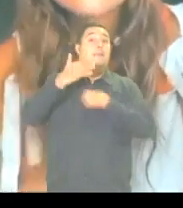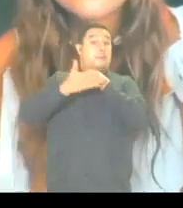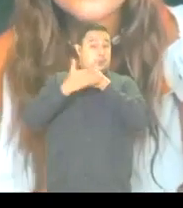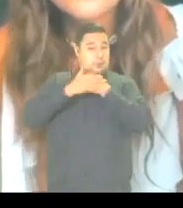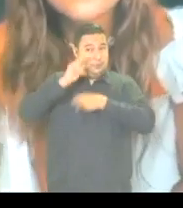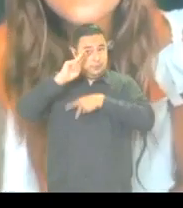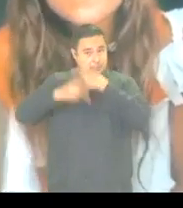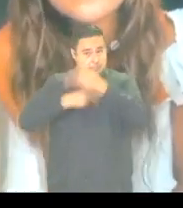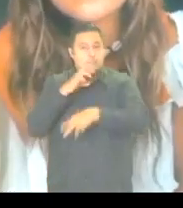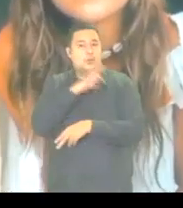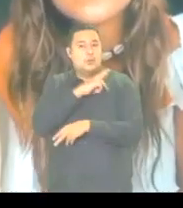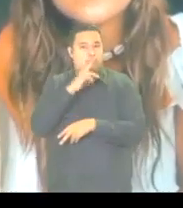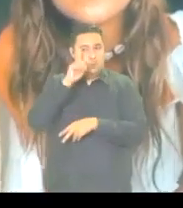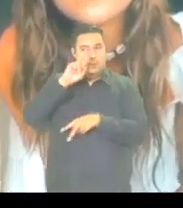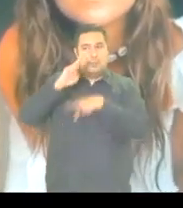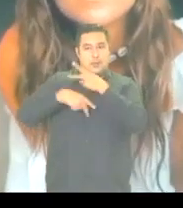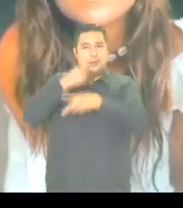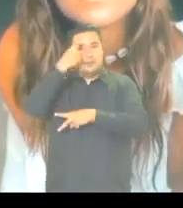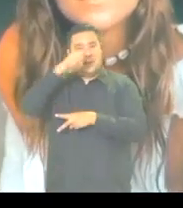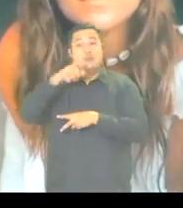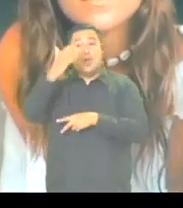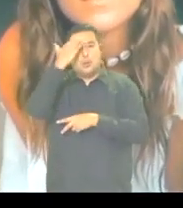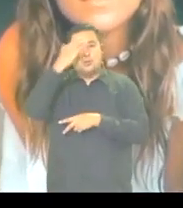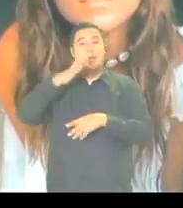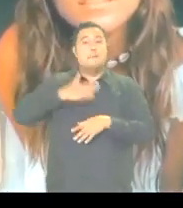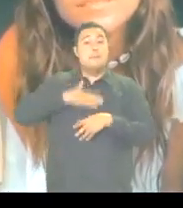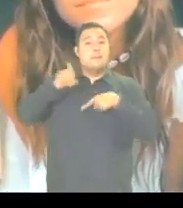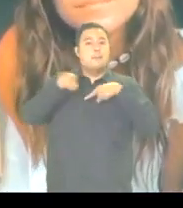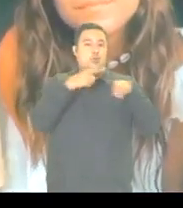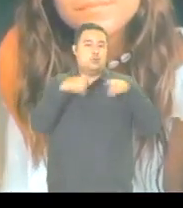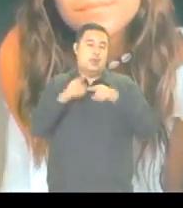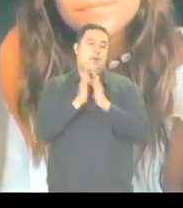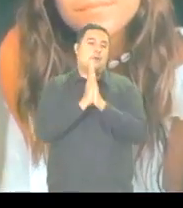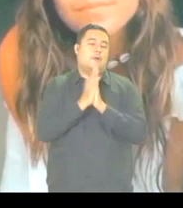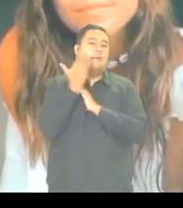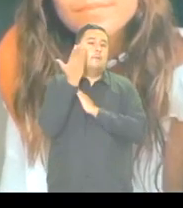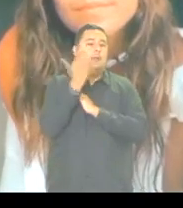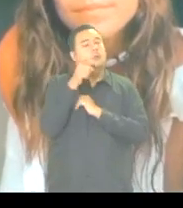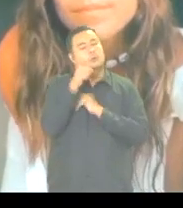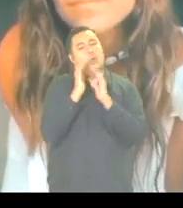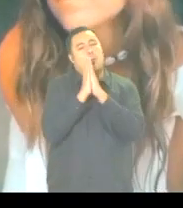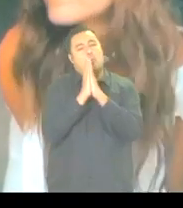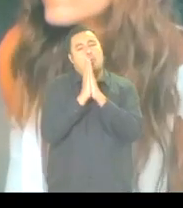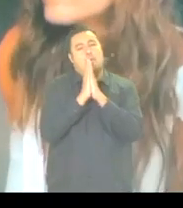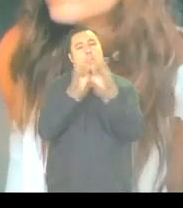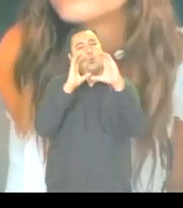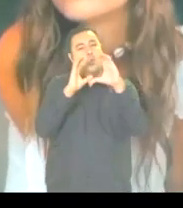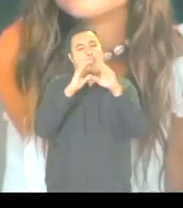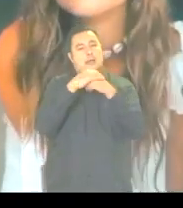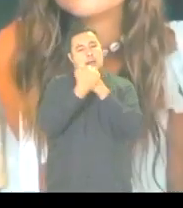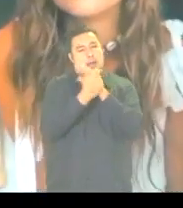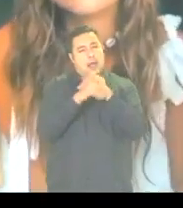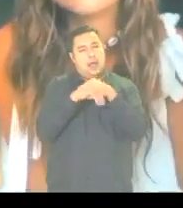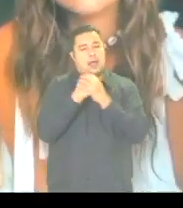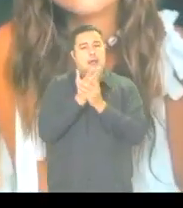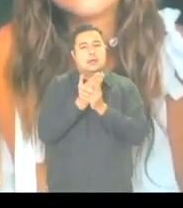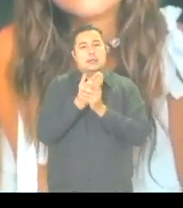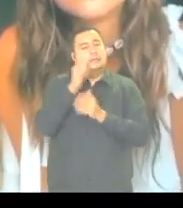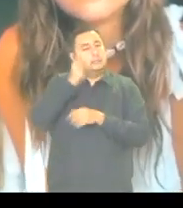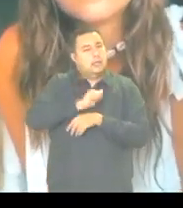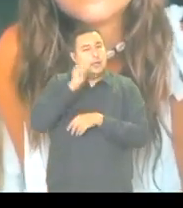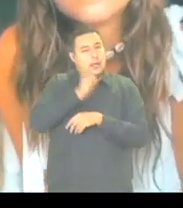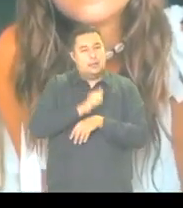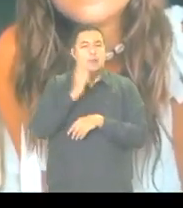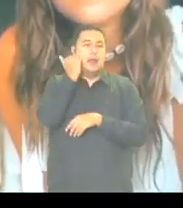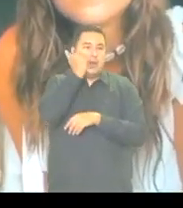poder cantarles y enseñarles un poco de nuestra música. Les queremos pedir por favor que se sigan cuidando, que se laven las manos